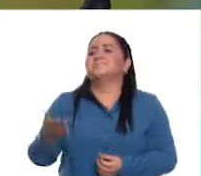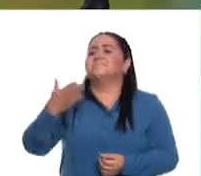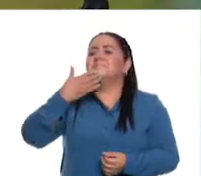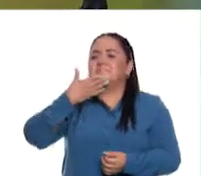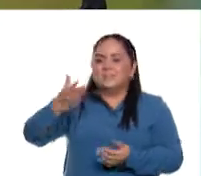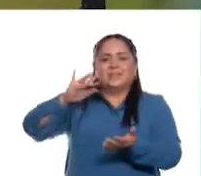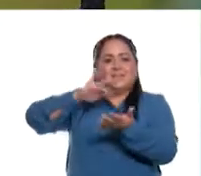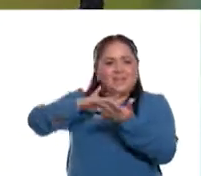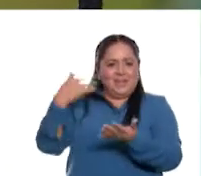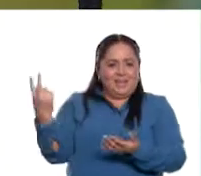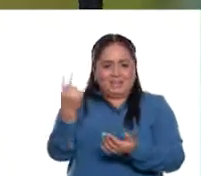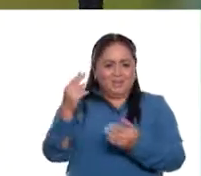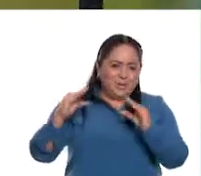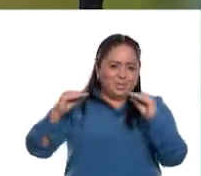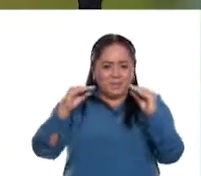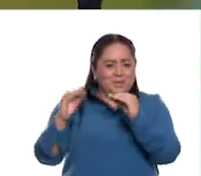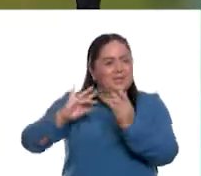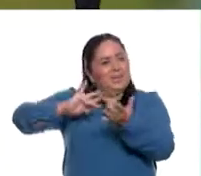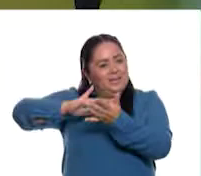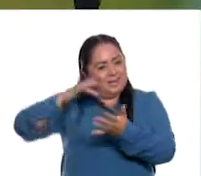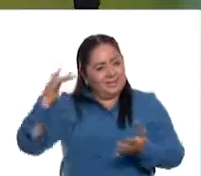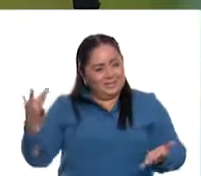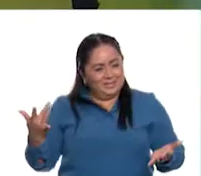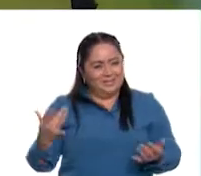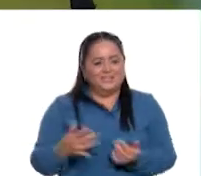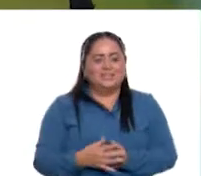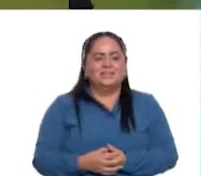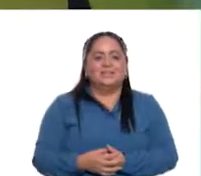¡Gracias, Carola! ¡Gracias, Agustín!